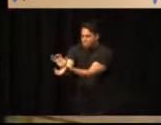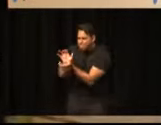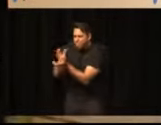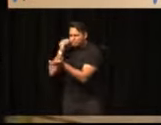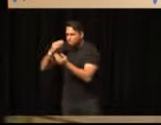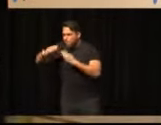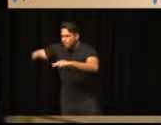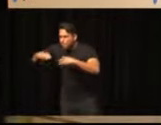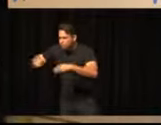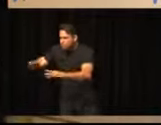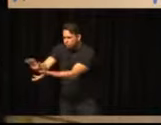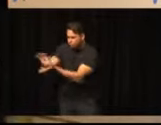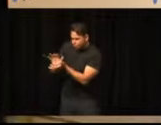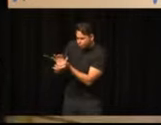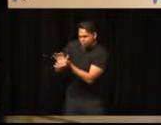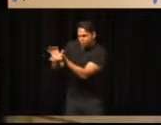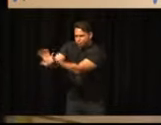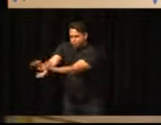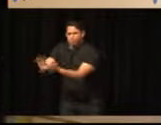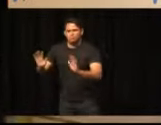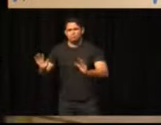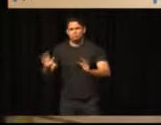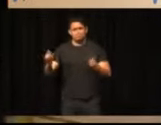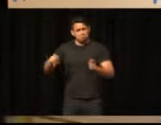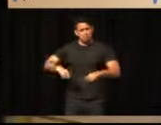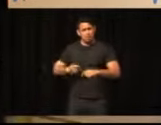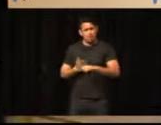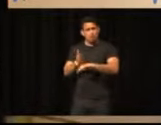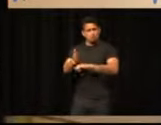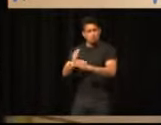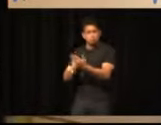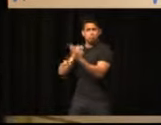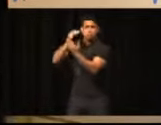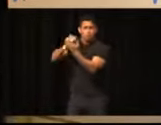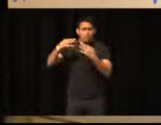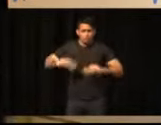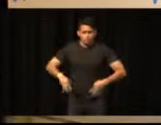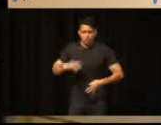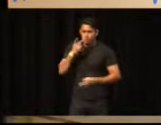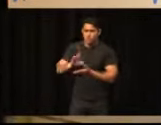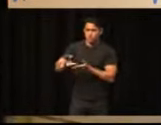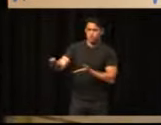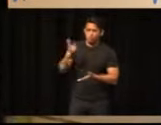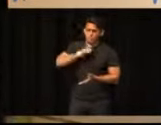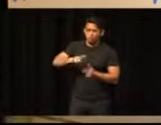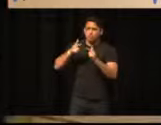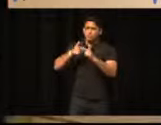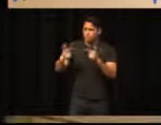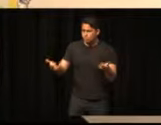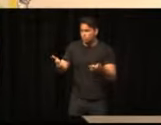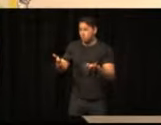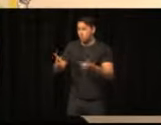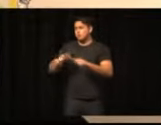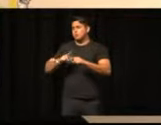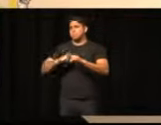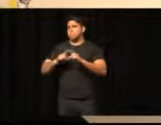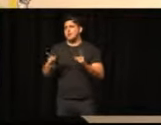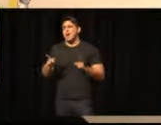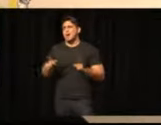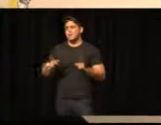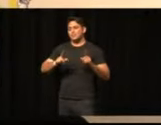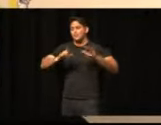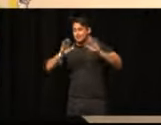determinada consultoría, los resultados serán diferentes y es posible que tenga un mayor acceso a recursos de organización